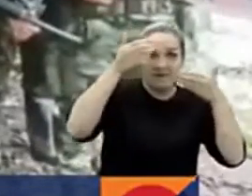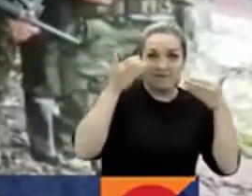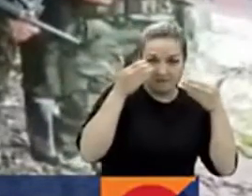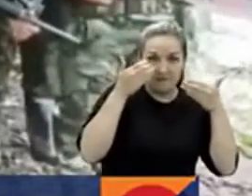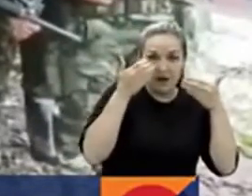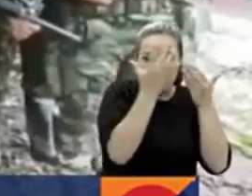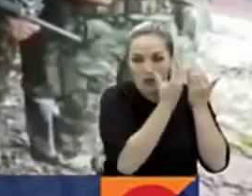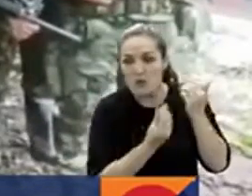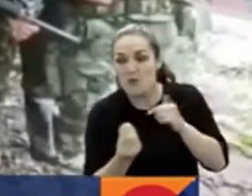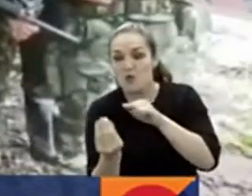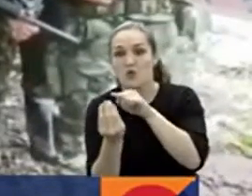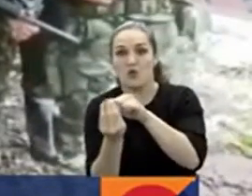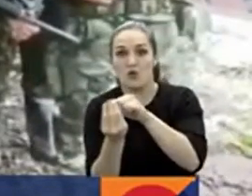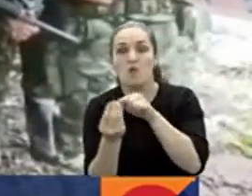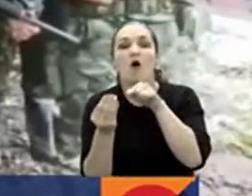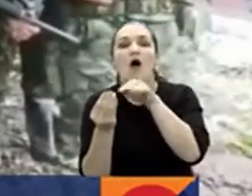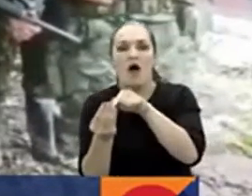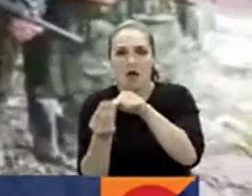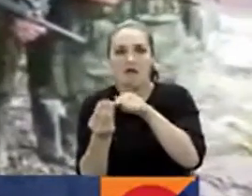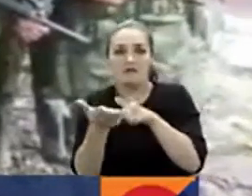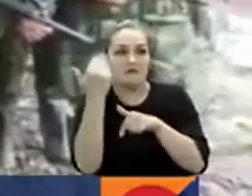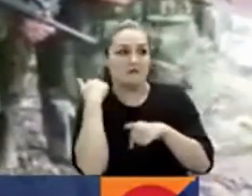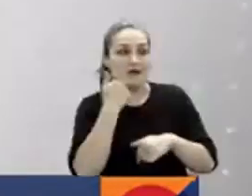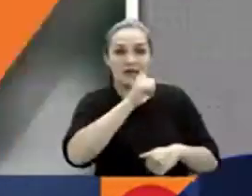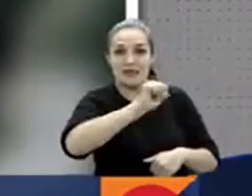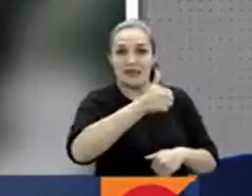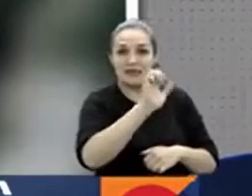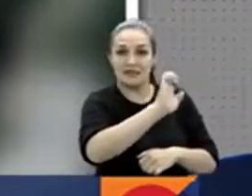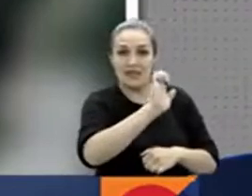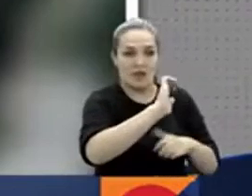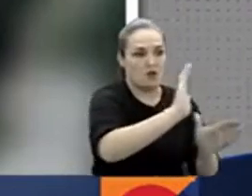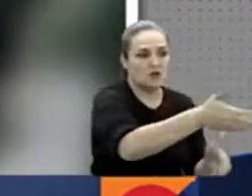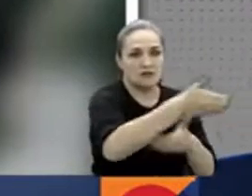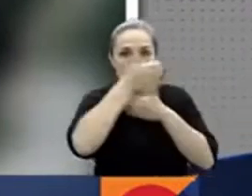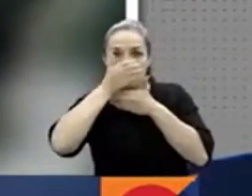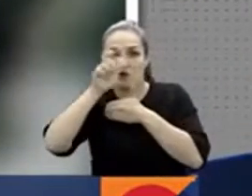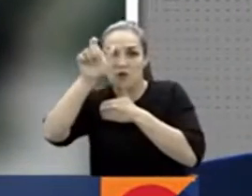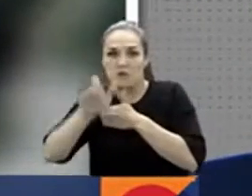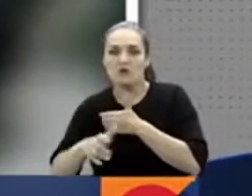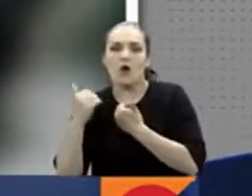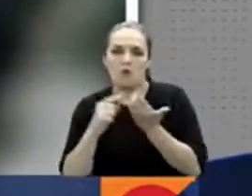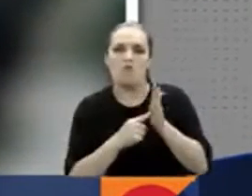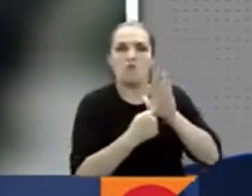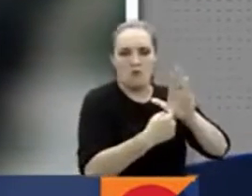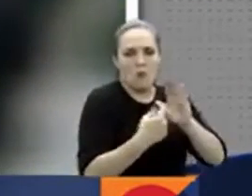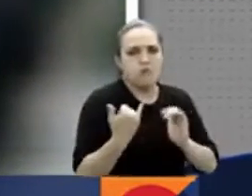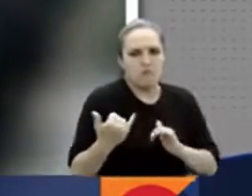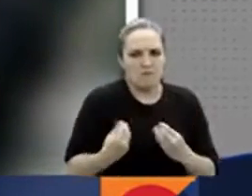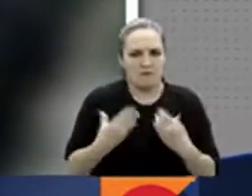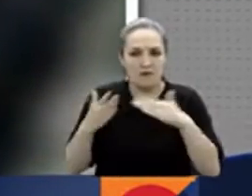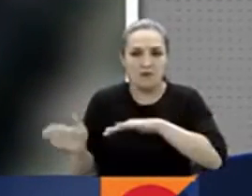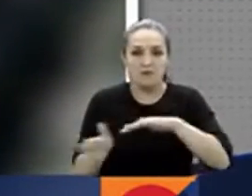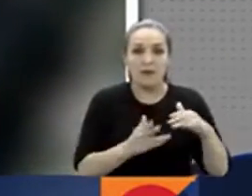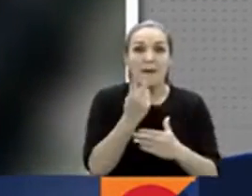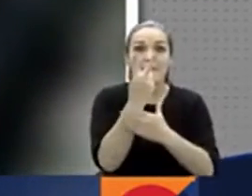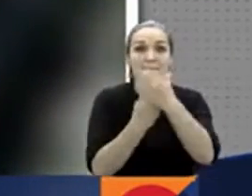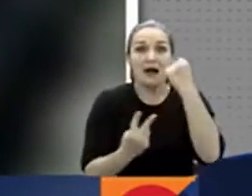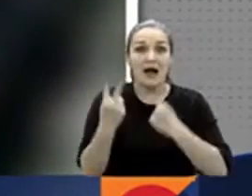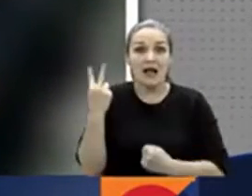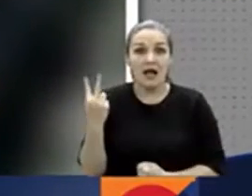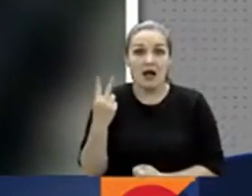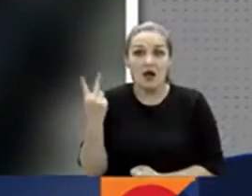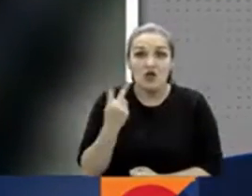de supervivencia de soldado secuestrado el pasado 10 de enero. Pareja que abusó de una menor de edad durante 3 años